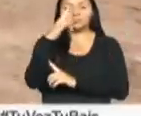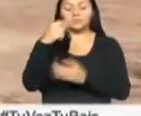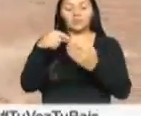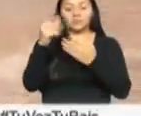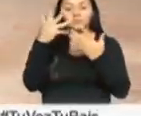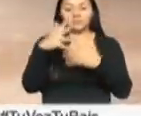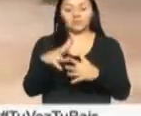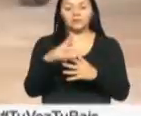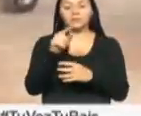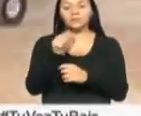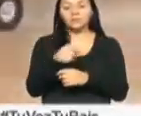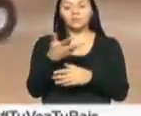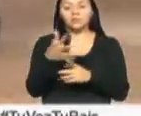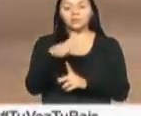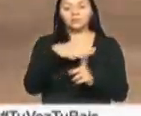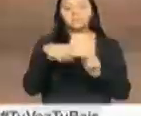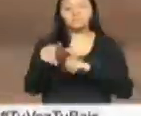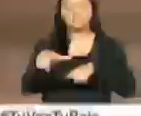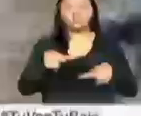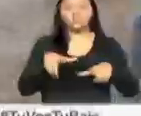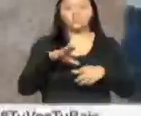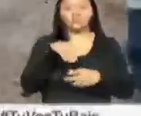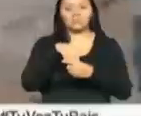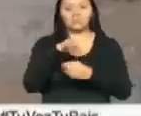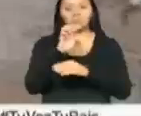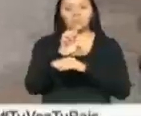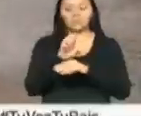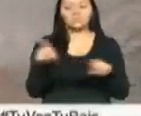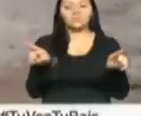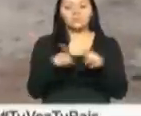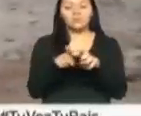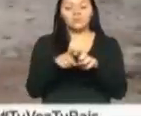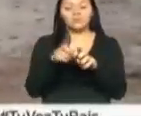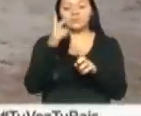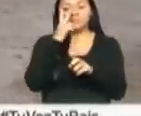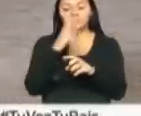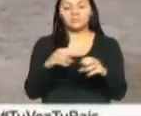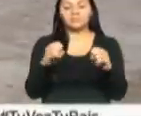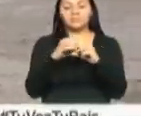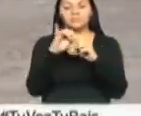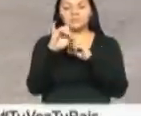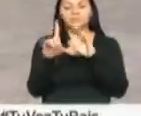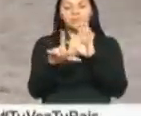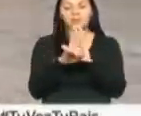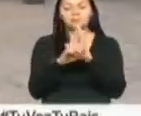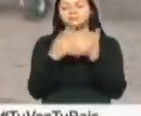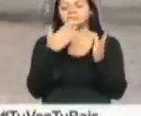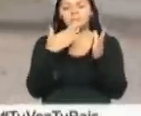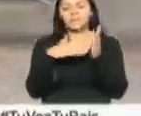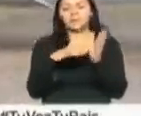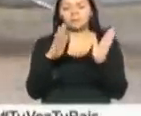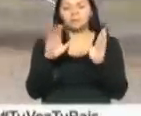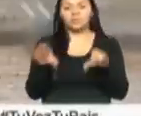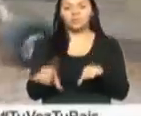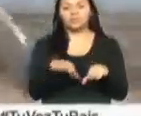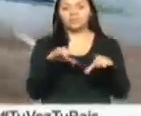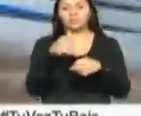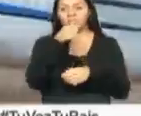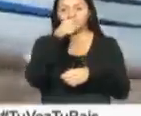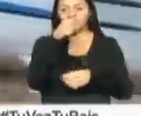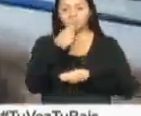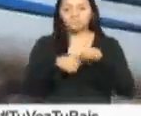a volar en el espacio ecuatoriano, así como las que lo hacen de forma ilegal, por ejemplo en actividades de